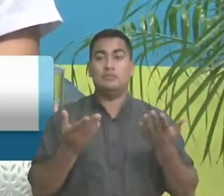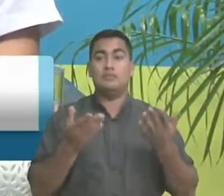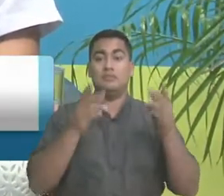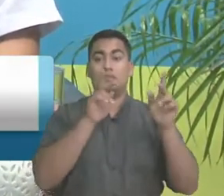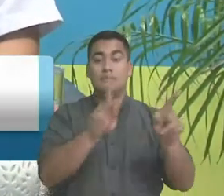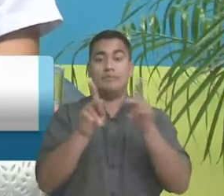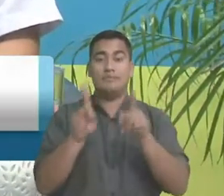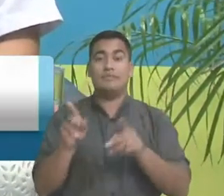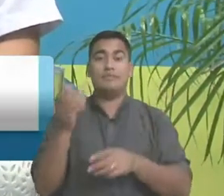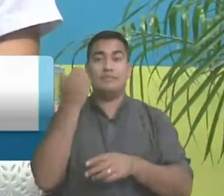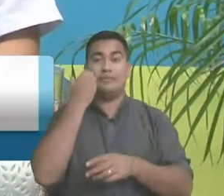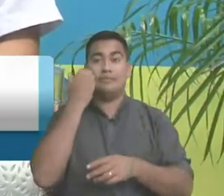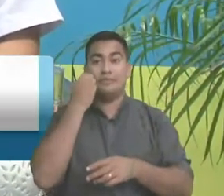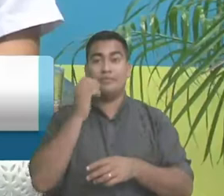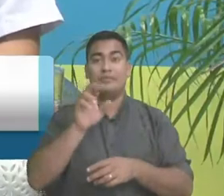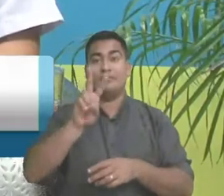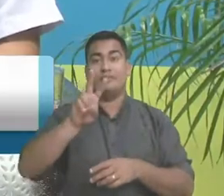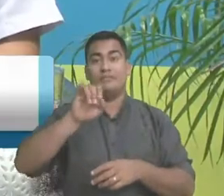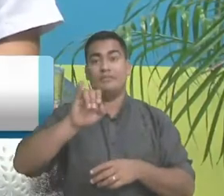procesos virales.